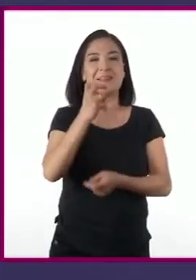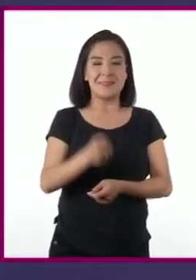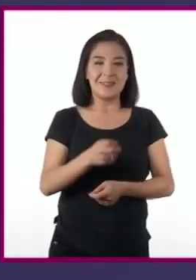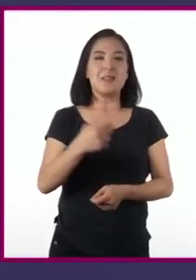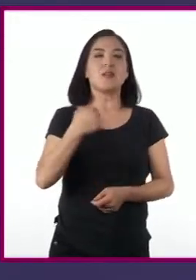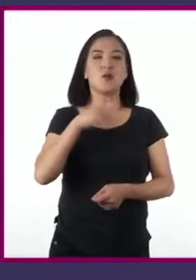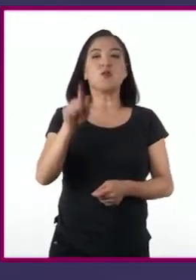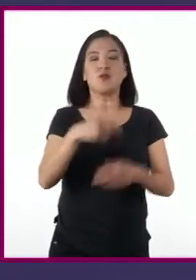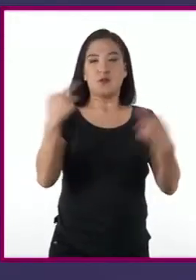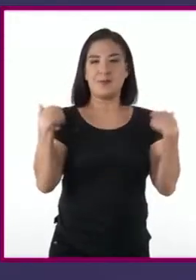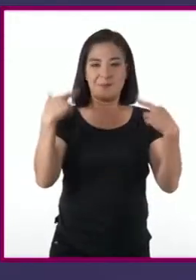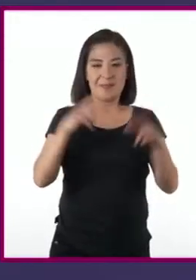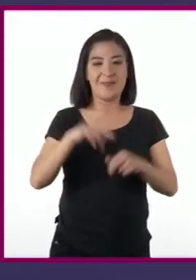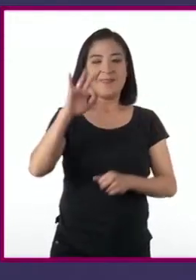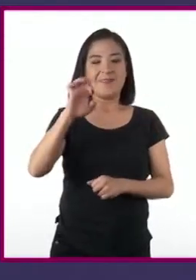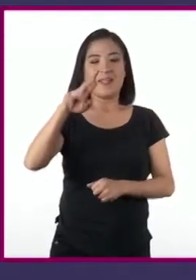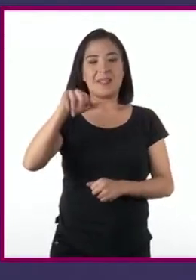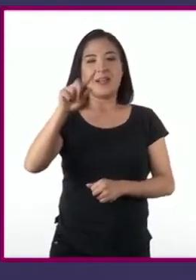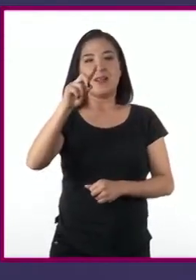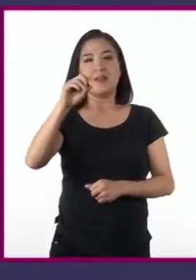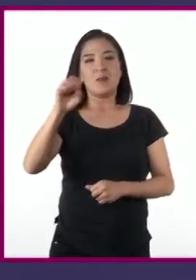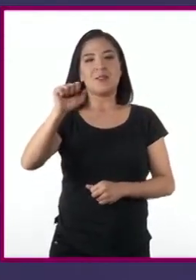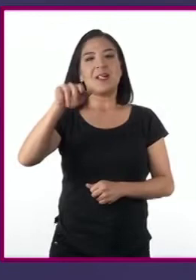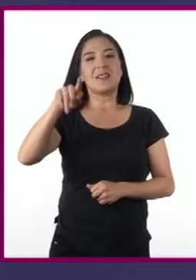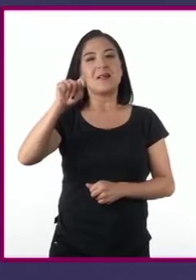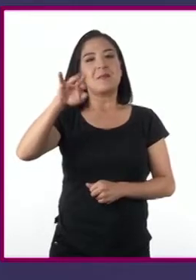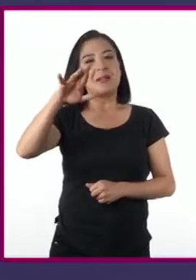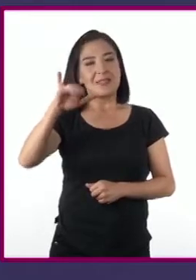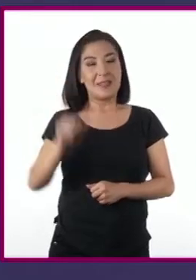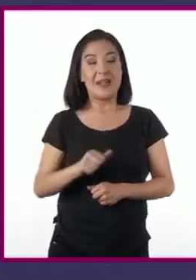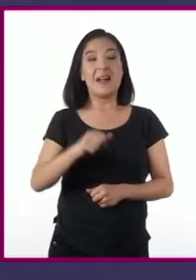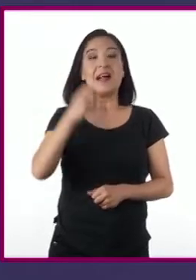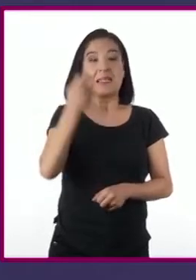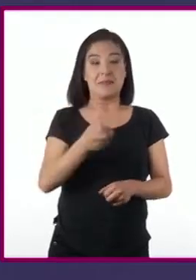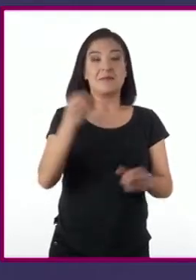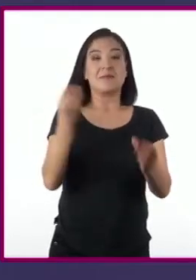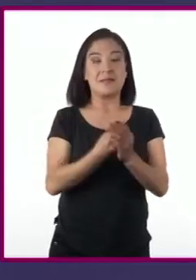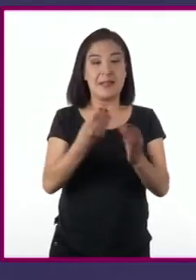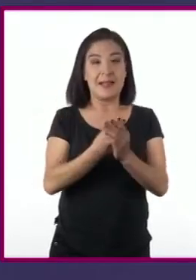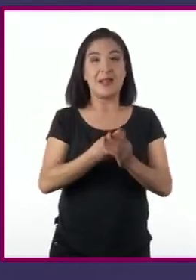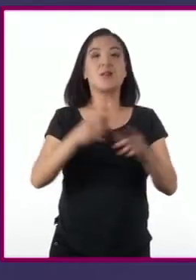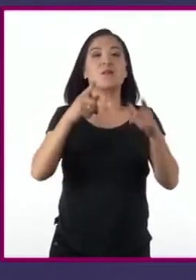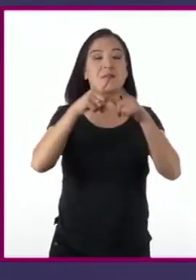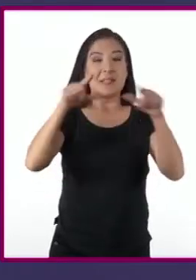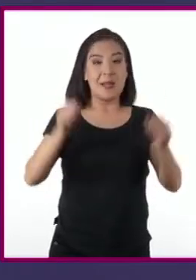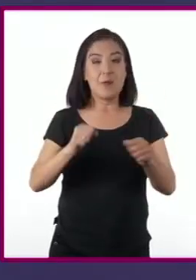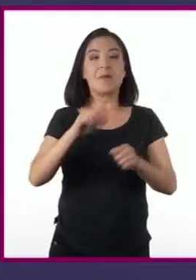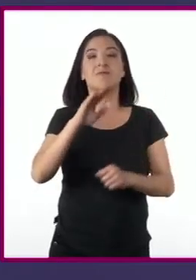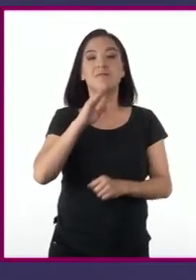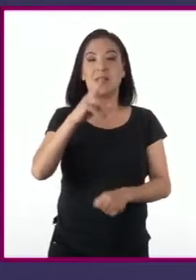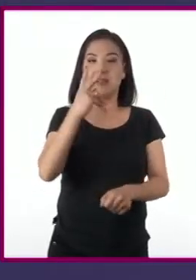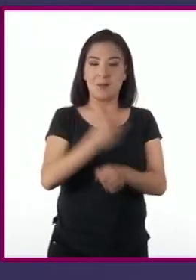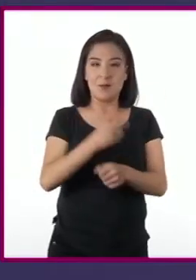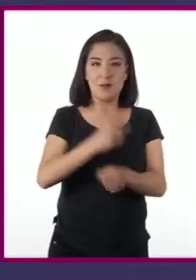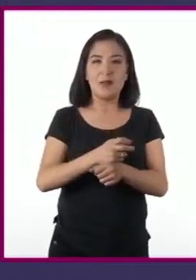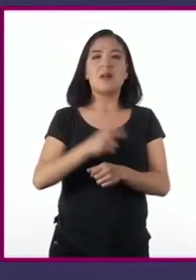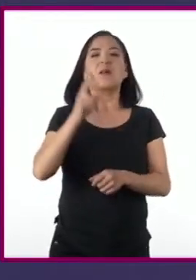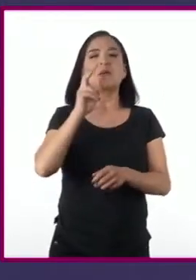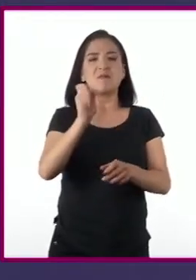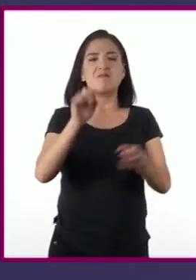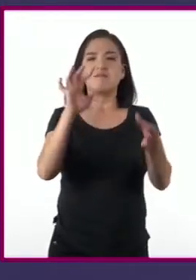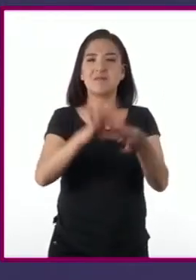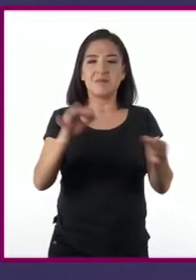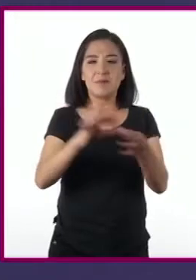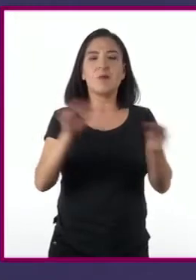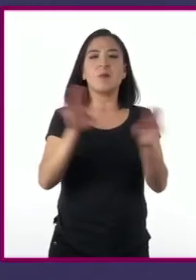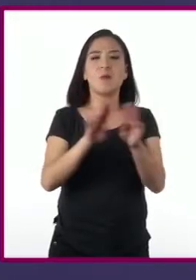el profesor Fernando Santamaría Gutiérrez y en esta sesión en Lengua Materna 2 hablaremos sobre la elaboración